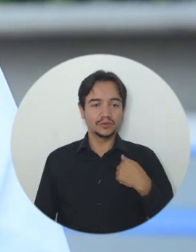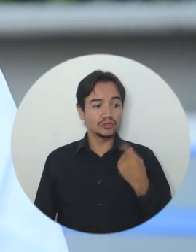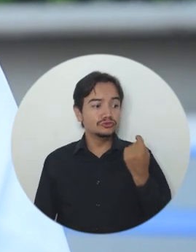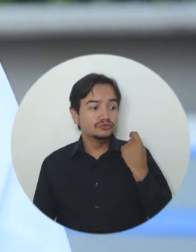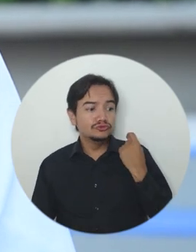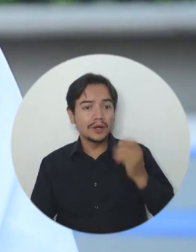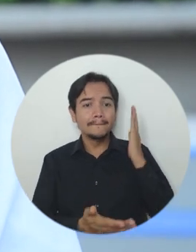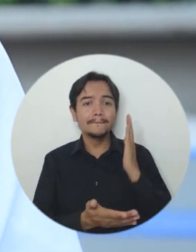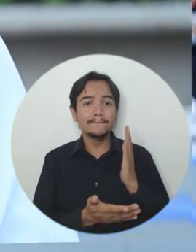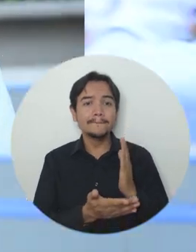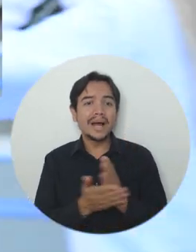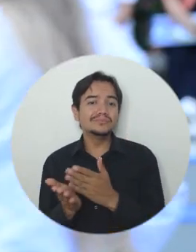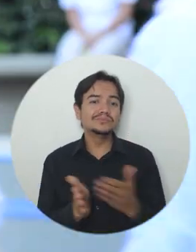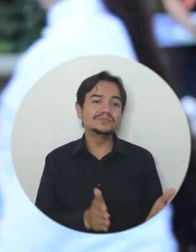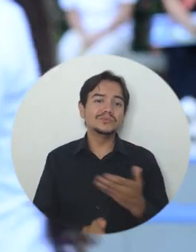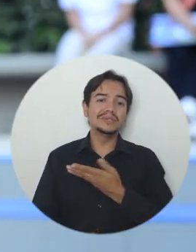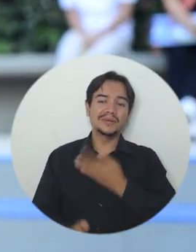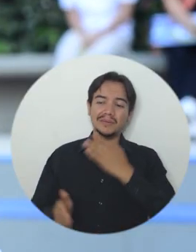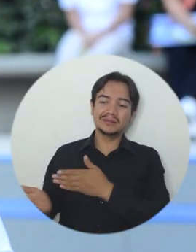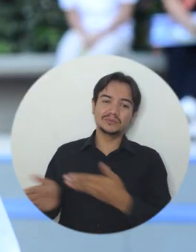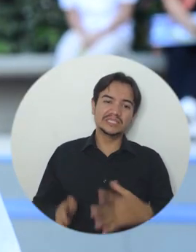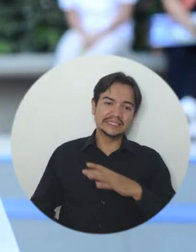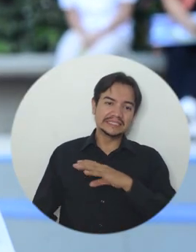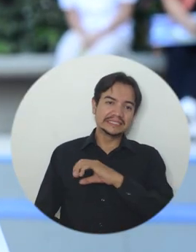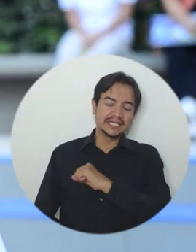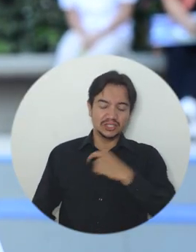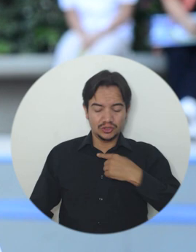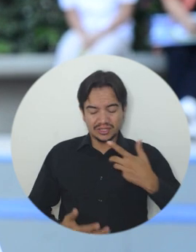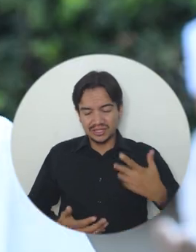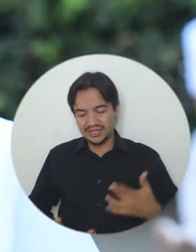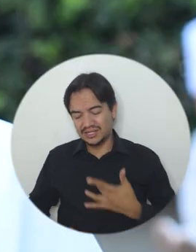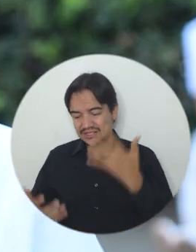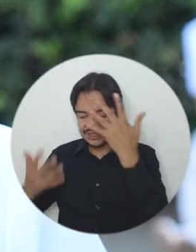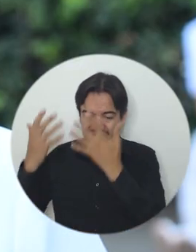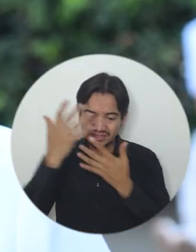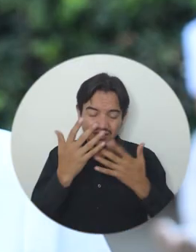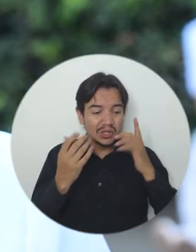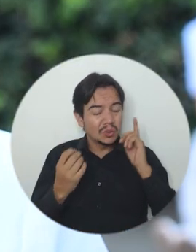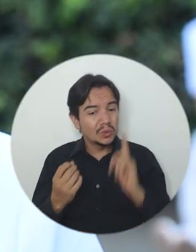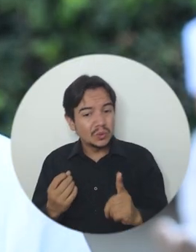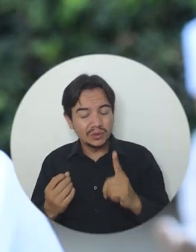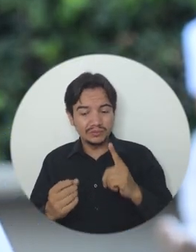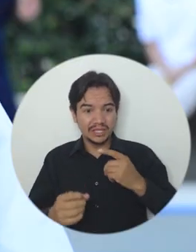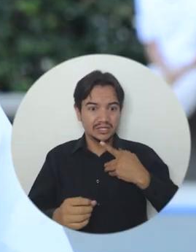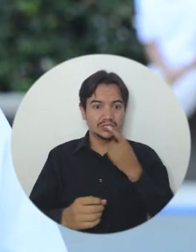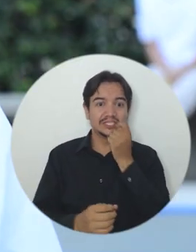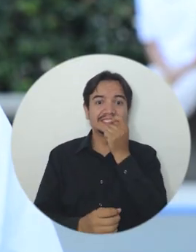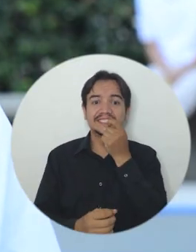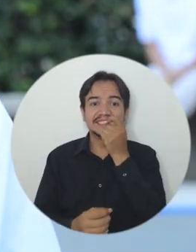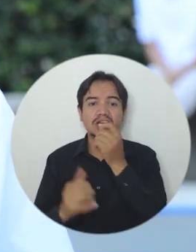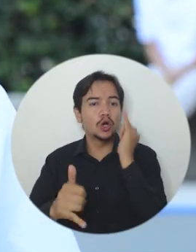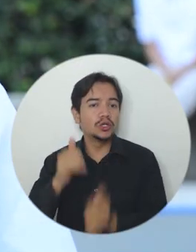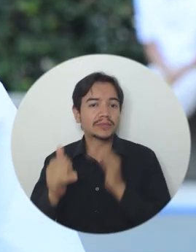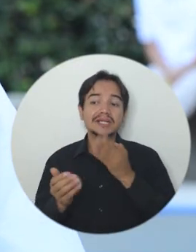perdí a mi mamá hace muy poco tiempo muchos Sentimientos encontrados porque porque ella era mi paciente final para poder